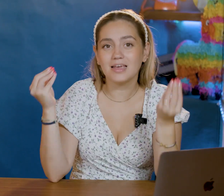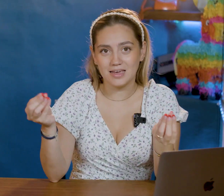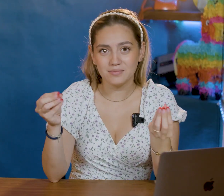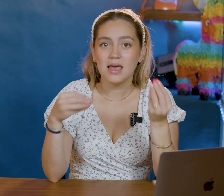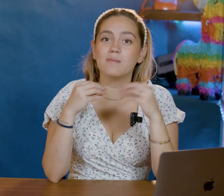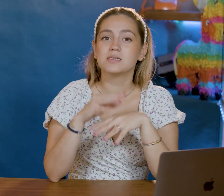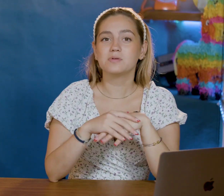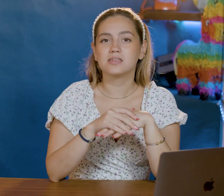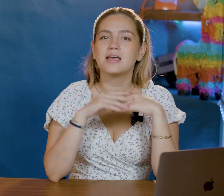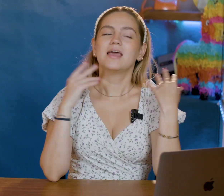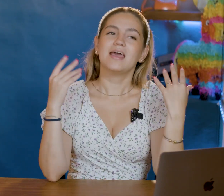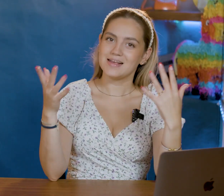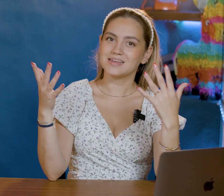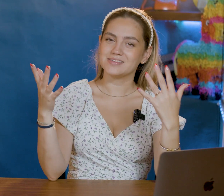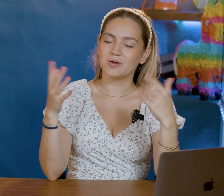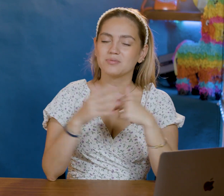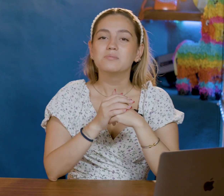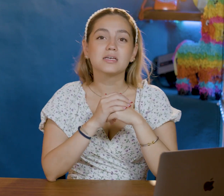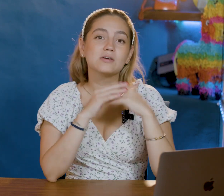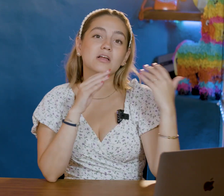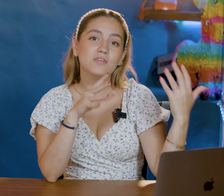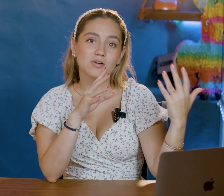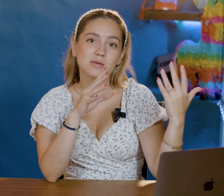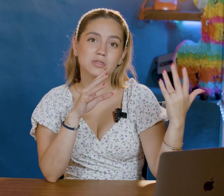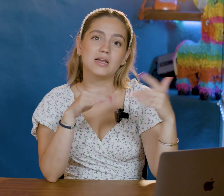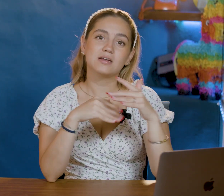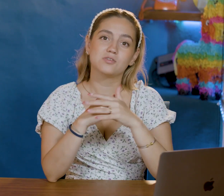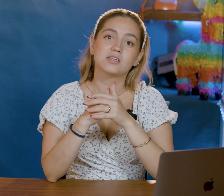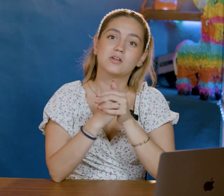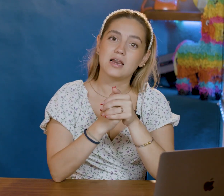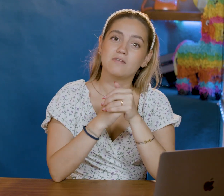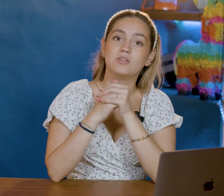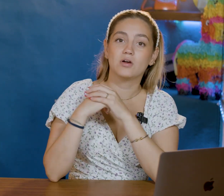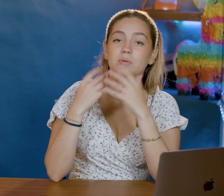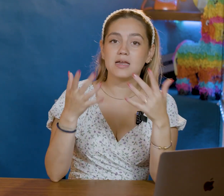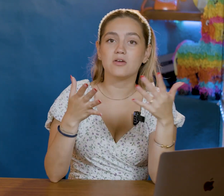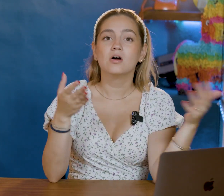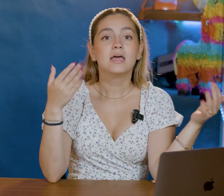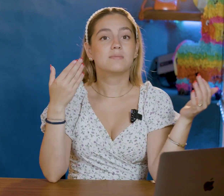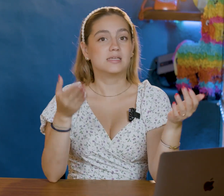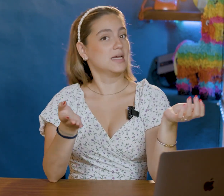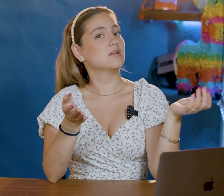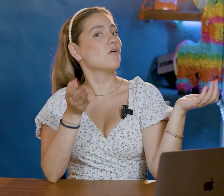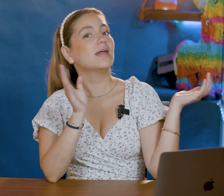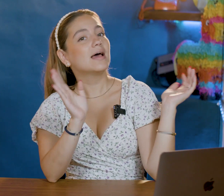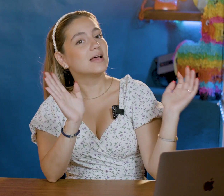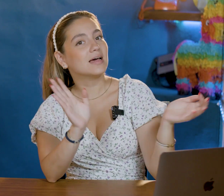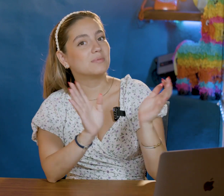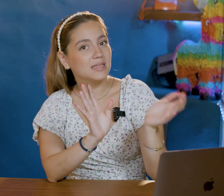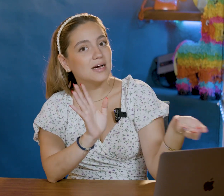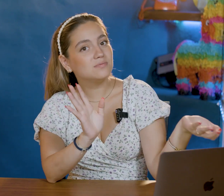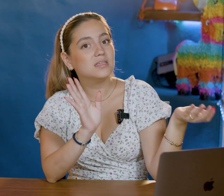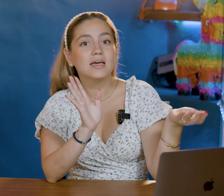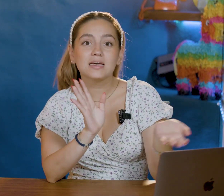Resulta que aquí empieza a ponerse extra vacilón, porque según Delfino, la diputada de Liberación Nacional defendió en el plenario que parece que no era